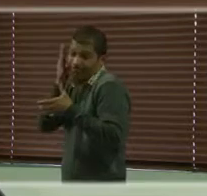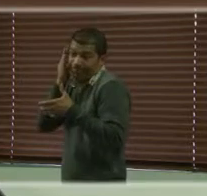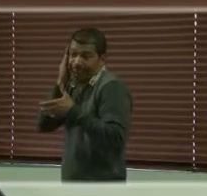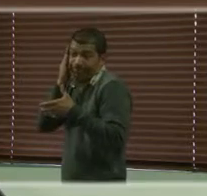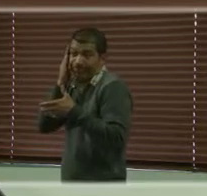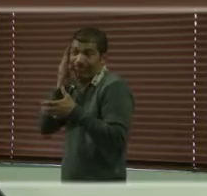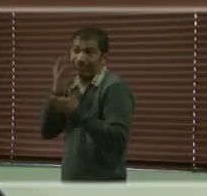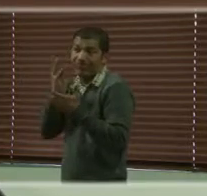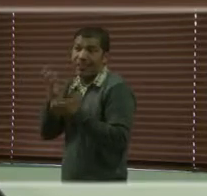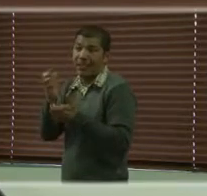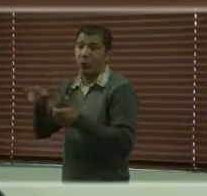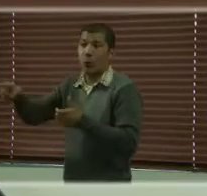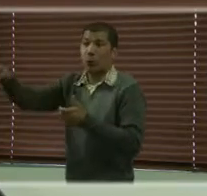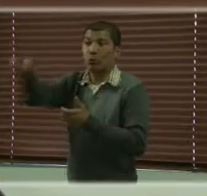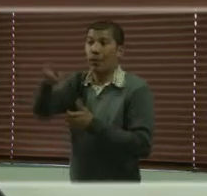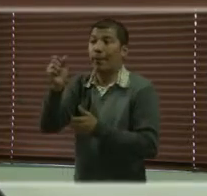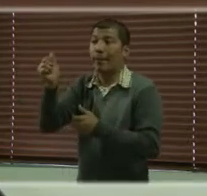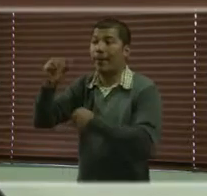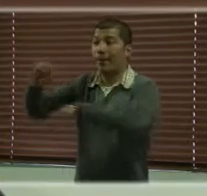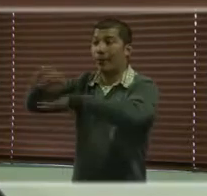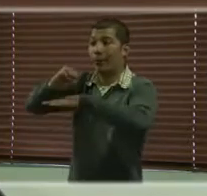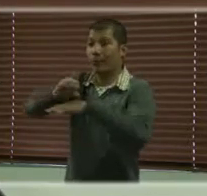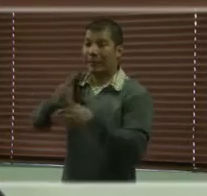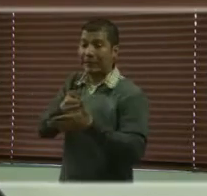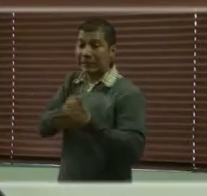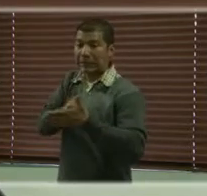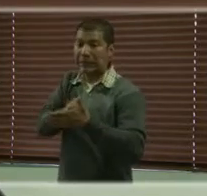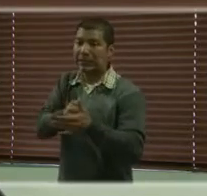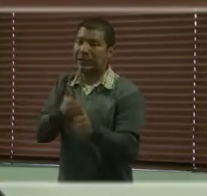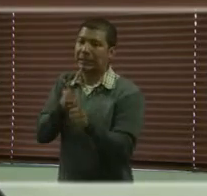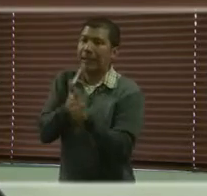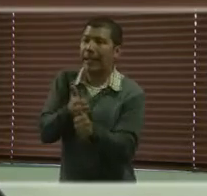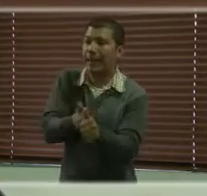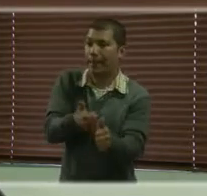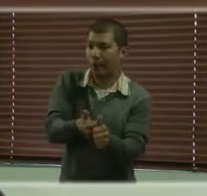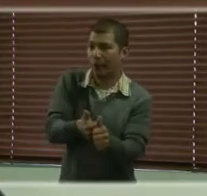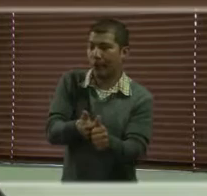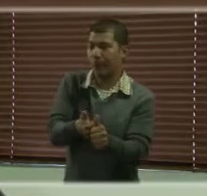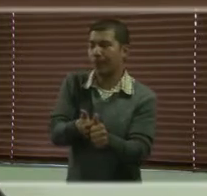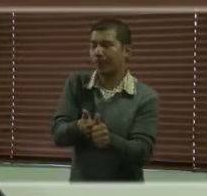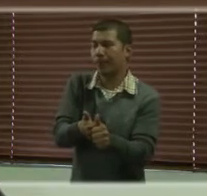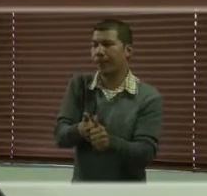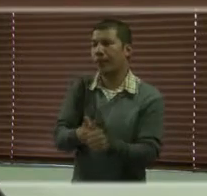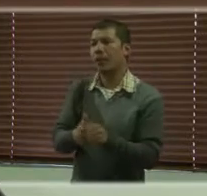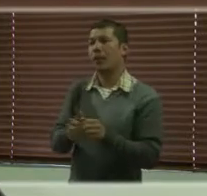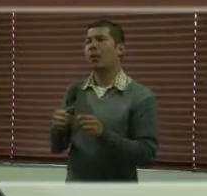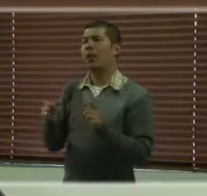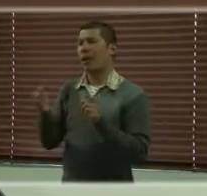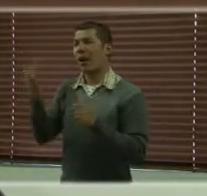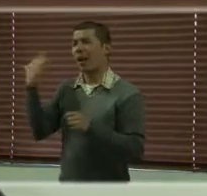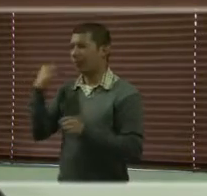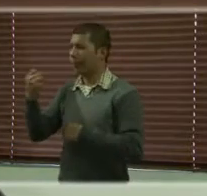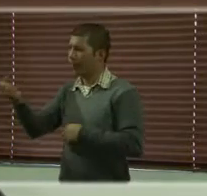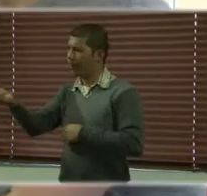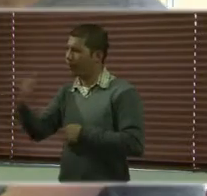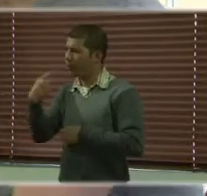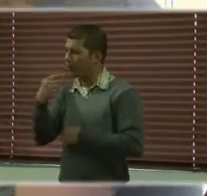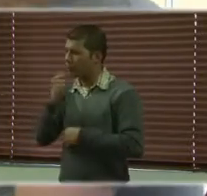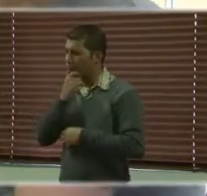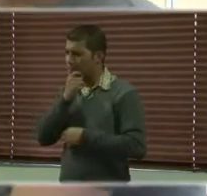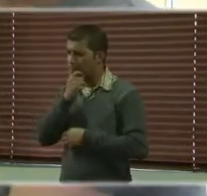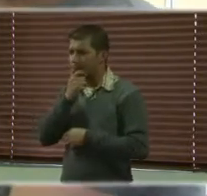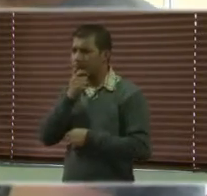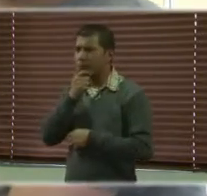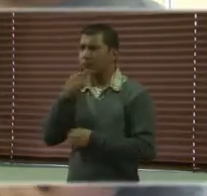las que le den seguimiento y amplian presión para que se cumplan Sí un poco en seguimiento también a la pregunta anterior que me habían hecho sobre sobre